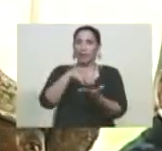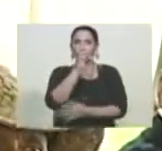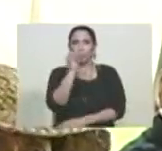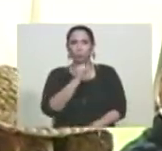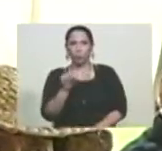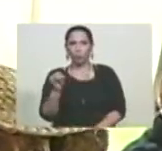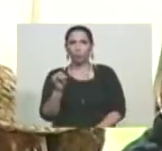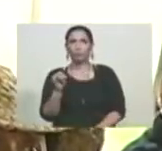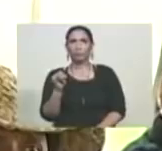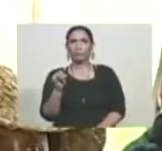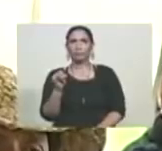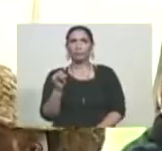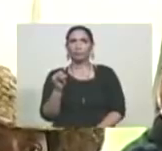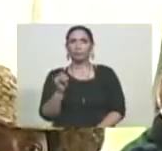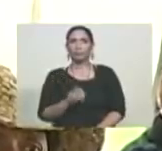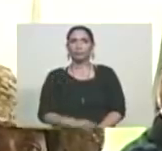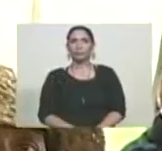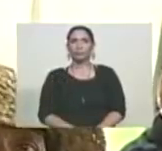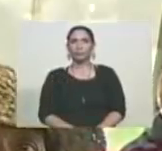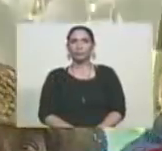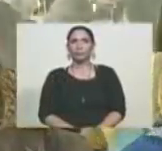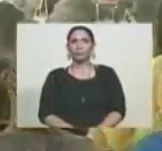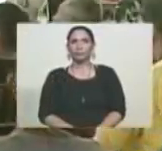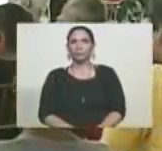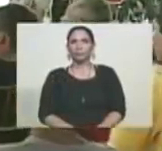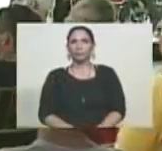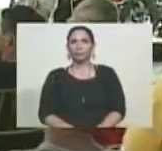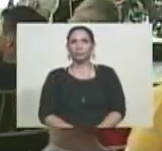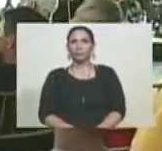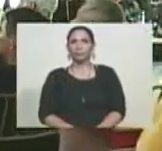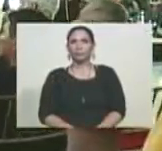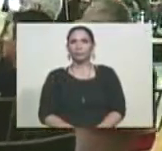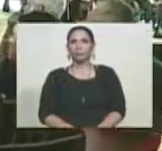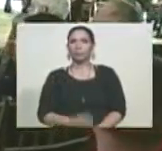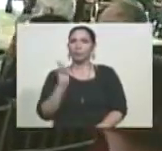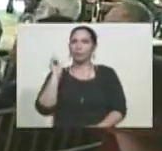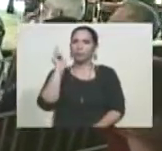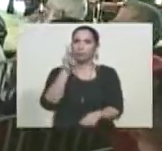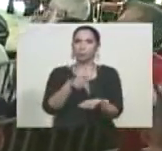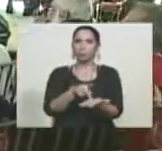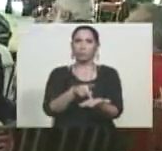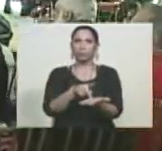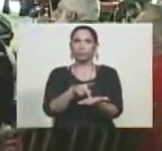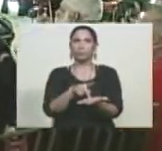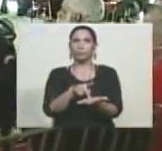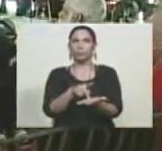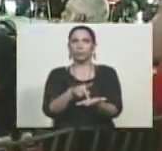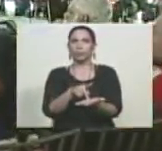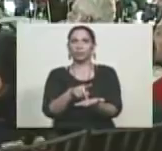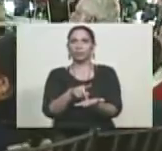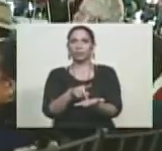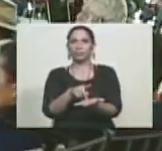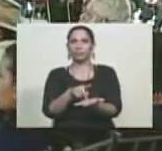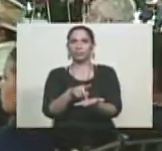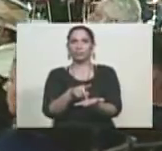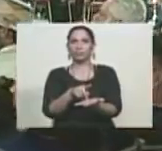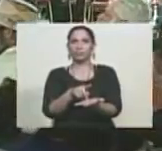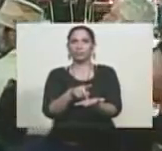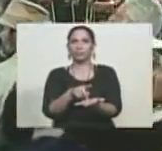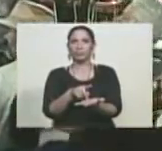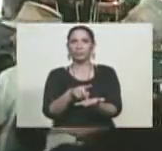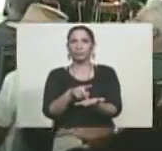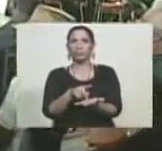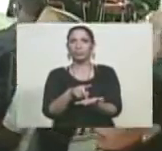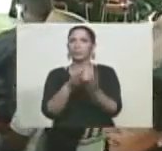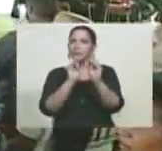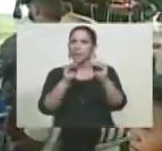voy a hablar del estado Zulia, luego retorno. Han venido infinidad de sucediendo sucesos, después de haber